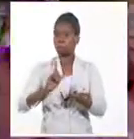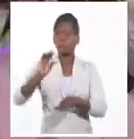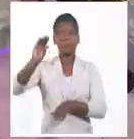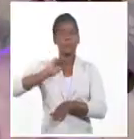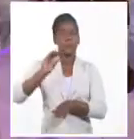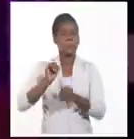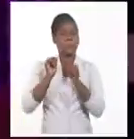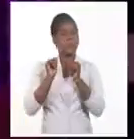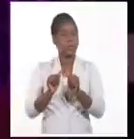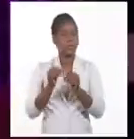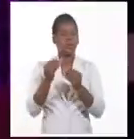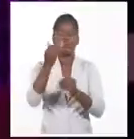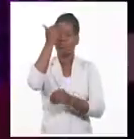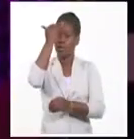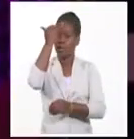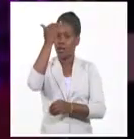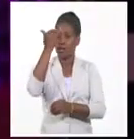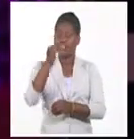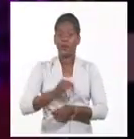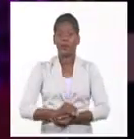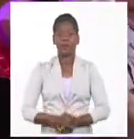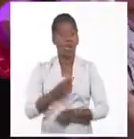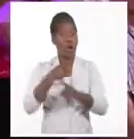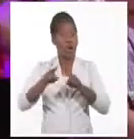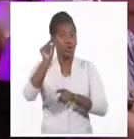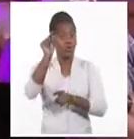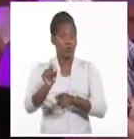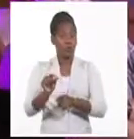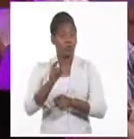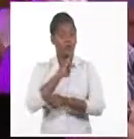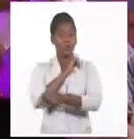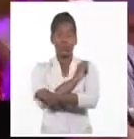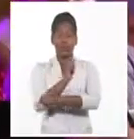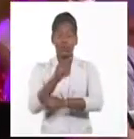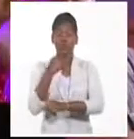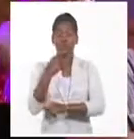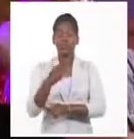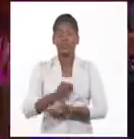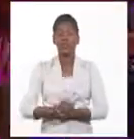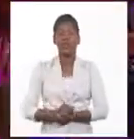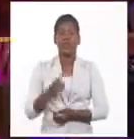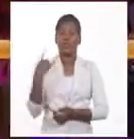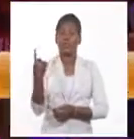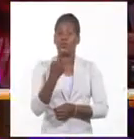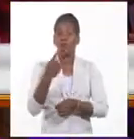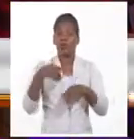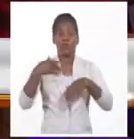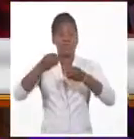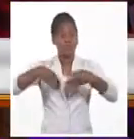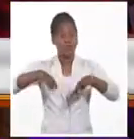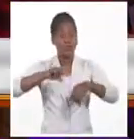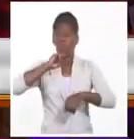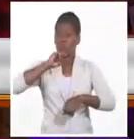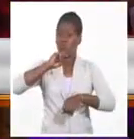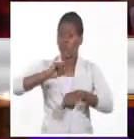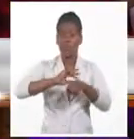duros meses los alumnos no se desvincularon del aprendizaje y los trabajadores fueron un equipo todos estrella para enfrentar a